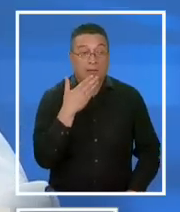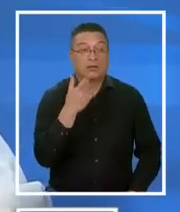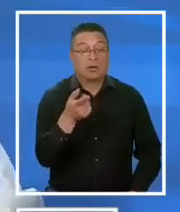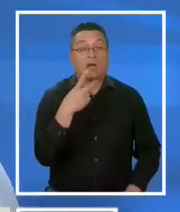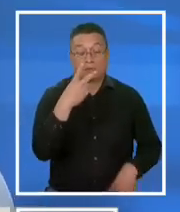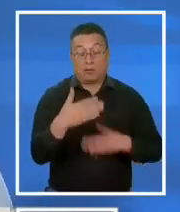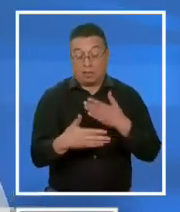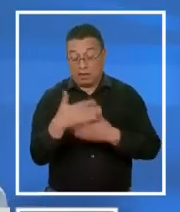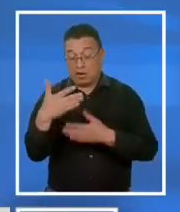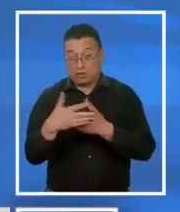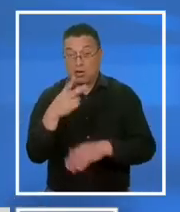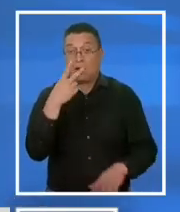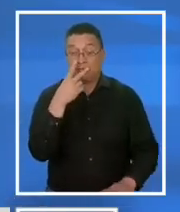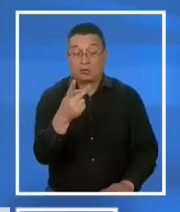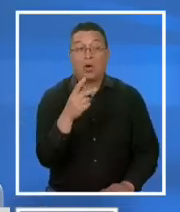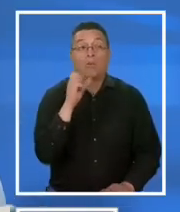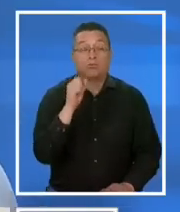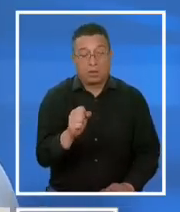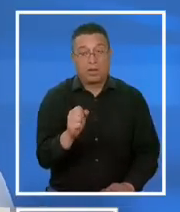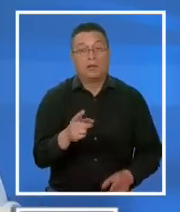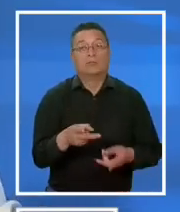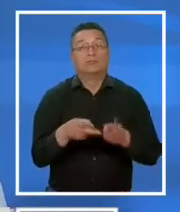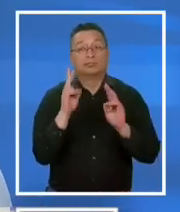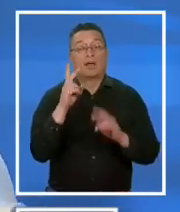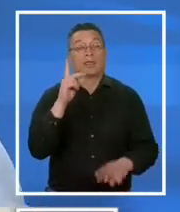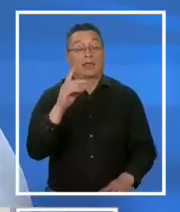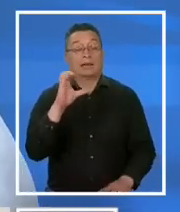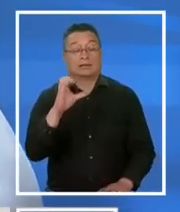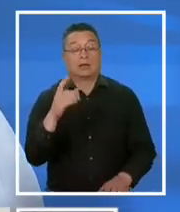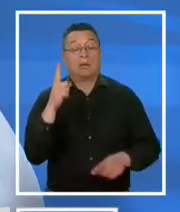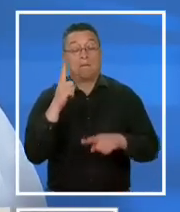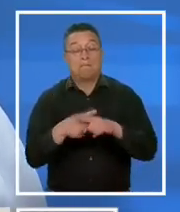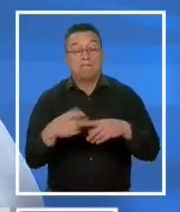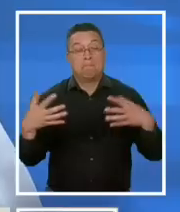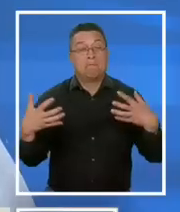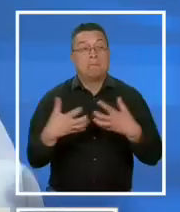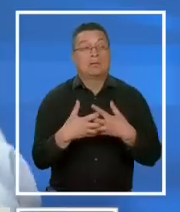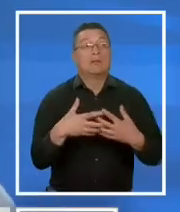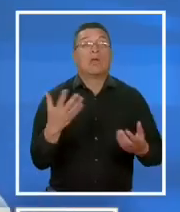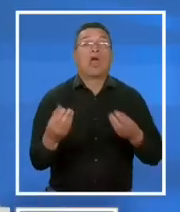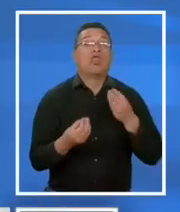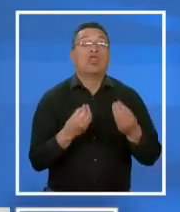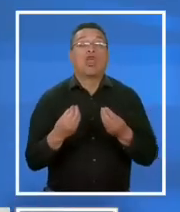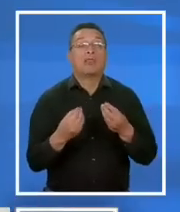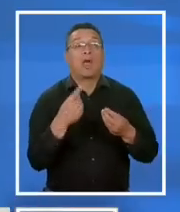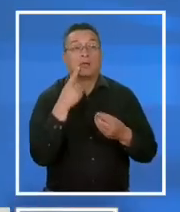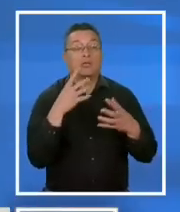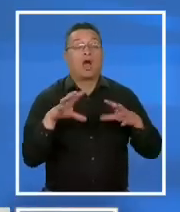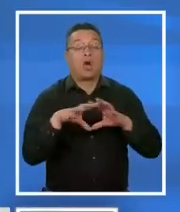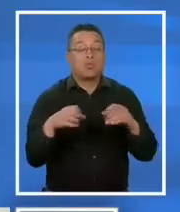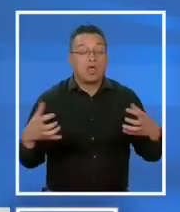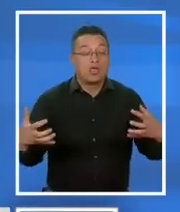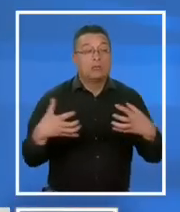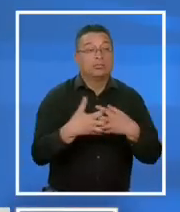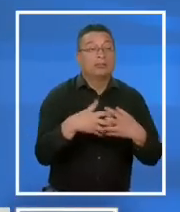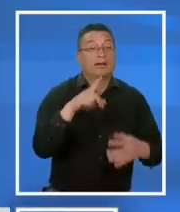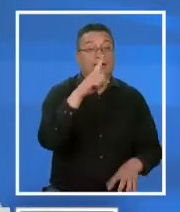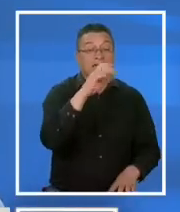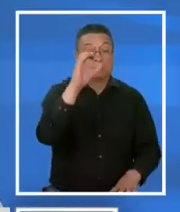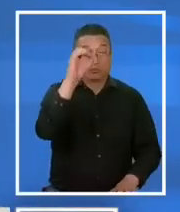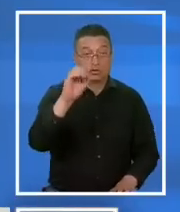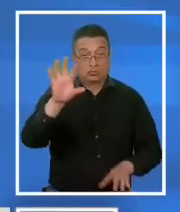en el diario lo pueden ver los auditores se abre una posibilidad mixta Entonces le pregunto que no se hace dónde les parece usted que hay convergencia en el 100%